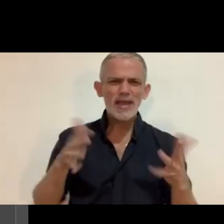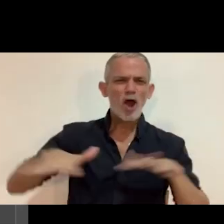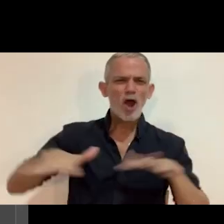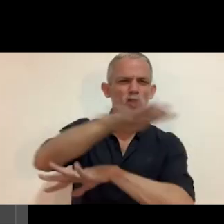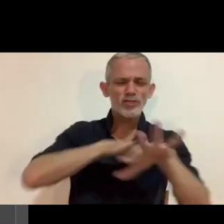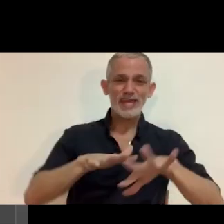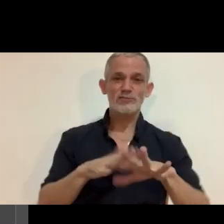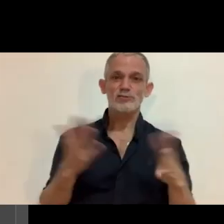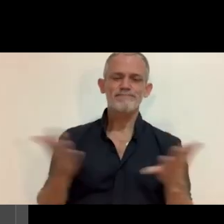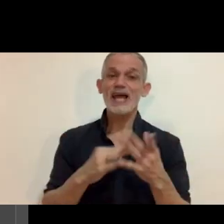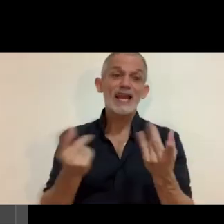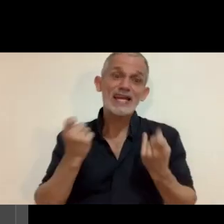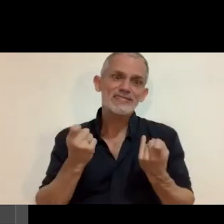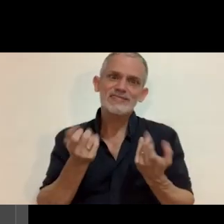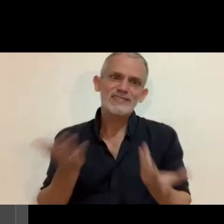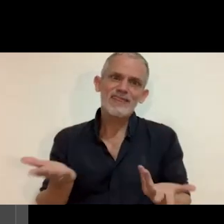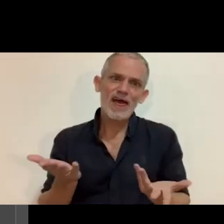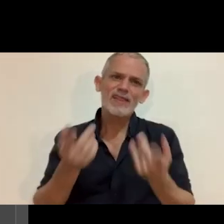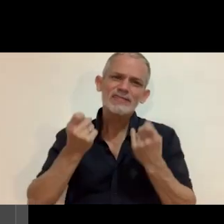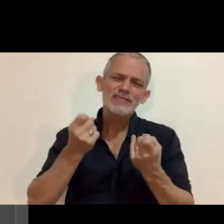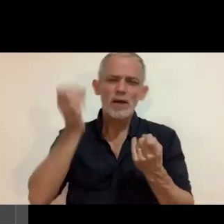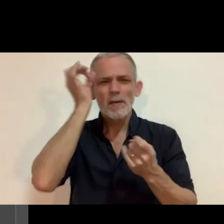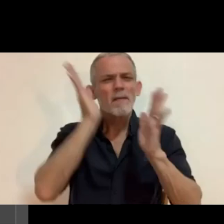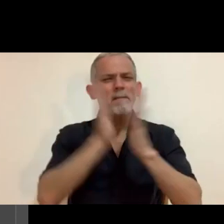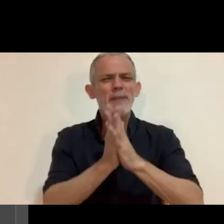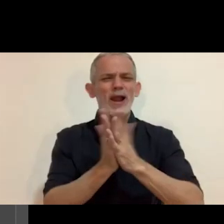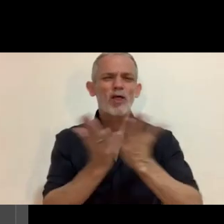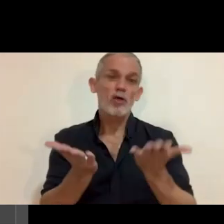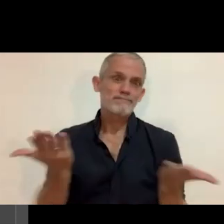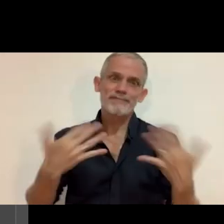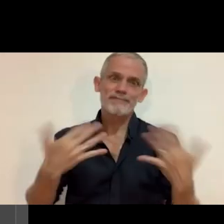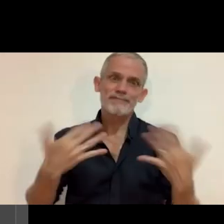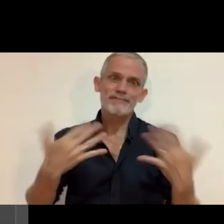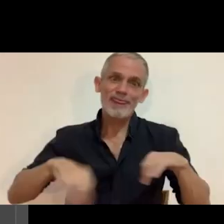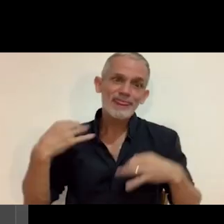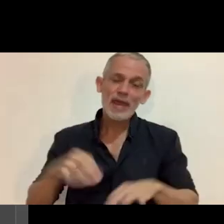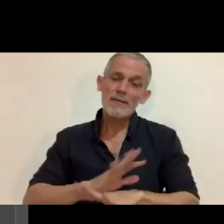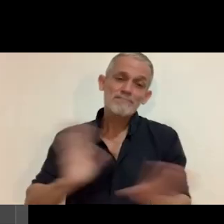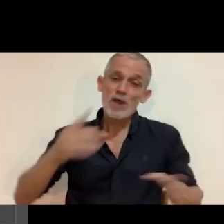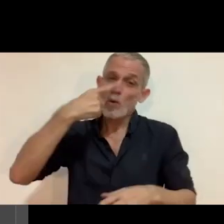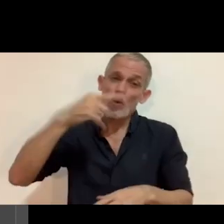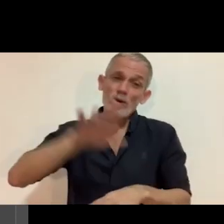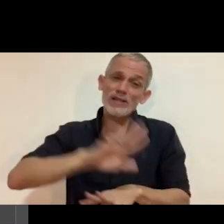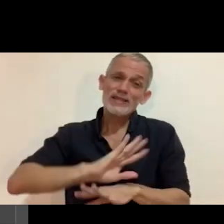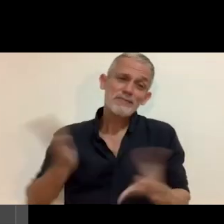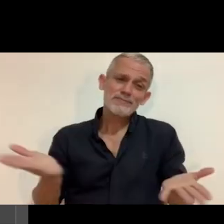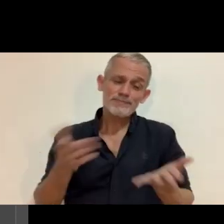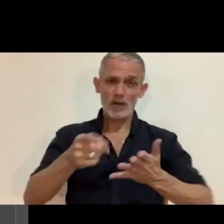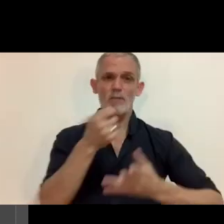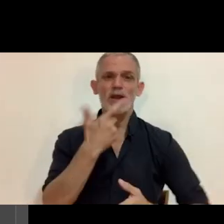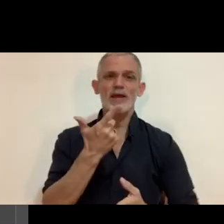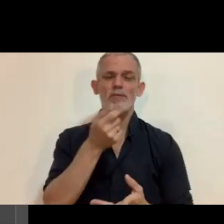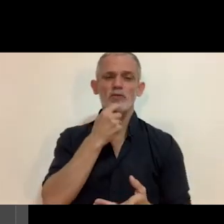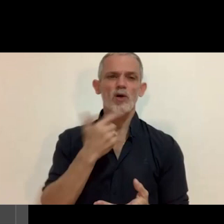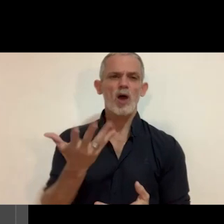de necesidad justificante o disculpante, son cuestiones que se pueden invocar, por ejemplo, en los casos de apropiación indebida,